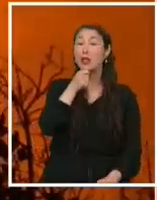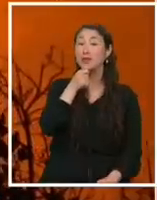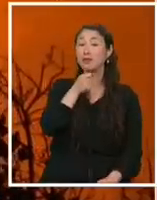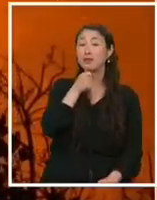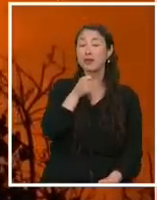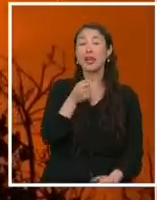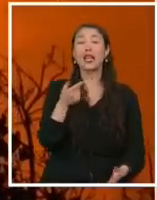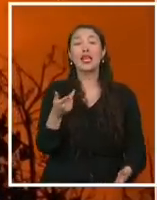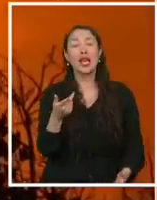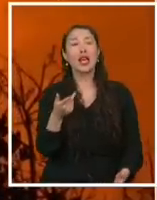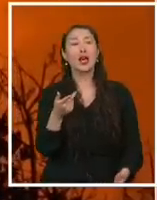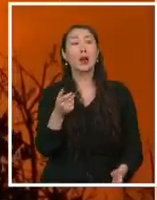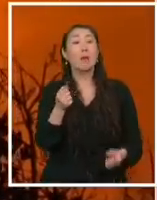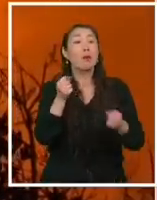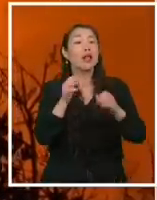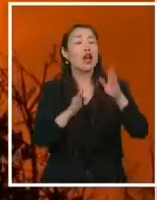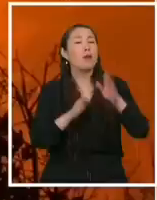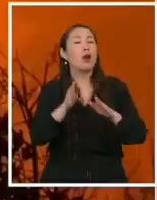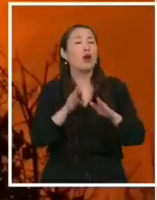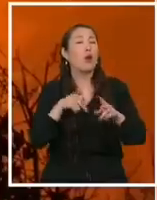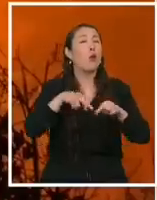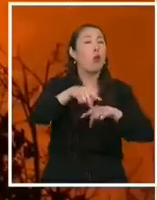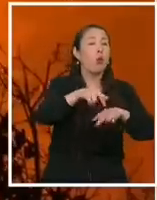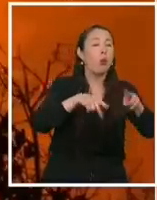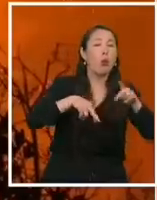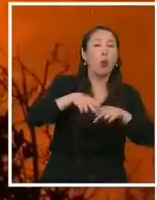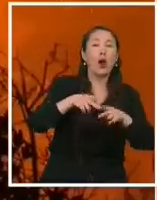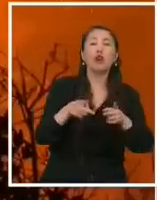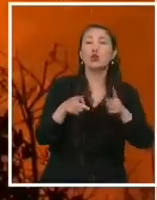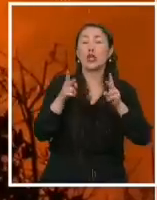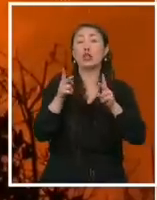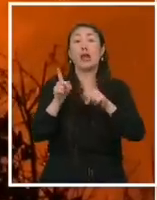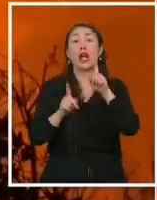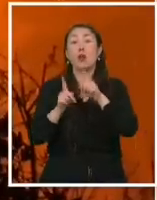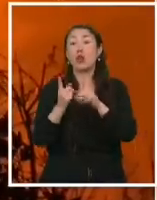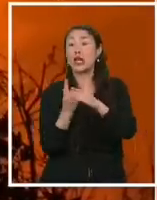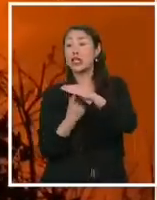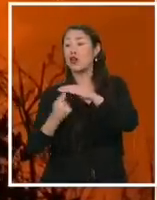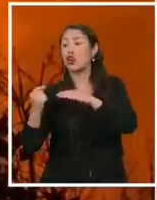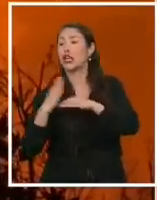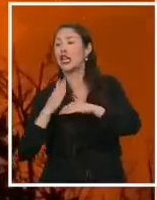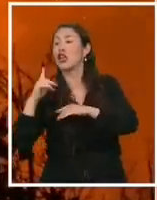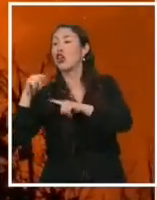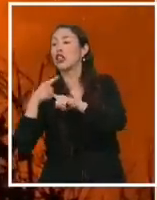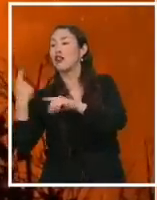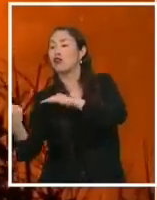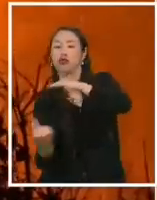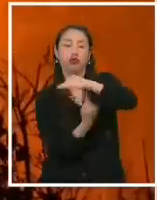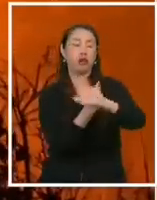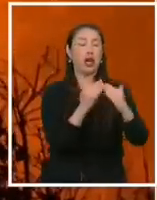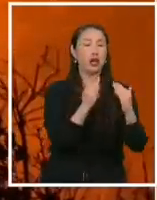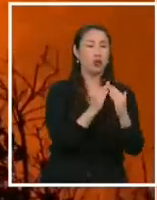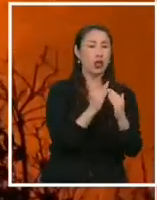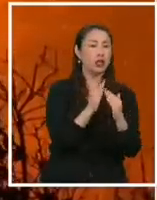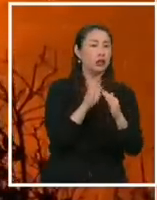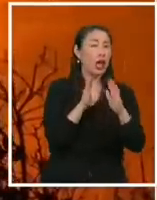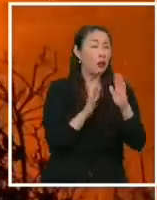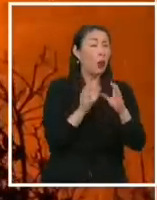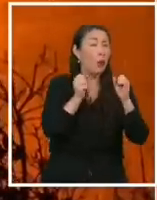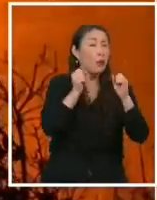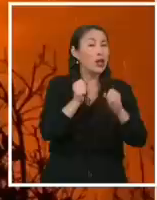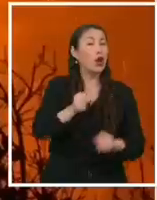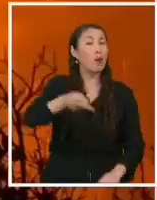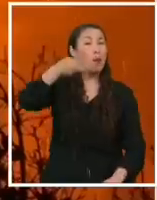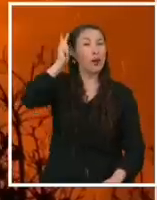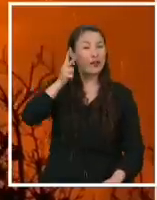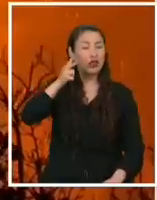que tienen que ver con la circulación. Hay muchas personas que han querido volver a sus hogares, entonces podría haber un toque de queda al menos. ¿Qué piensa respecto a esa